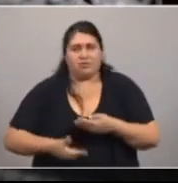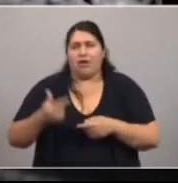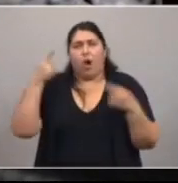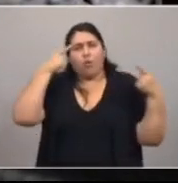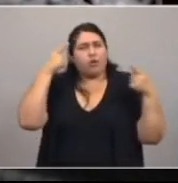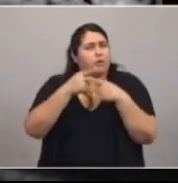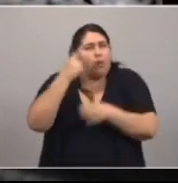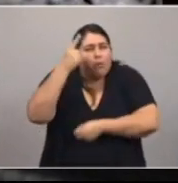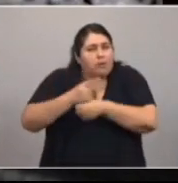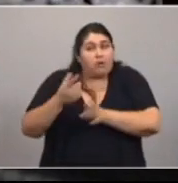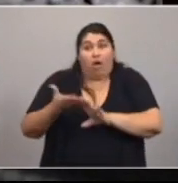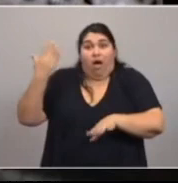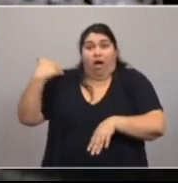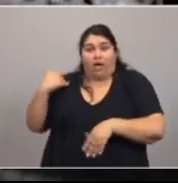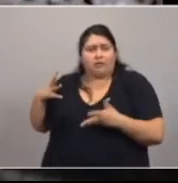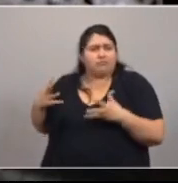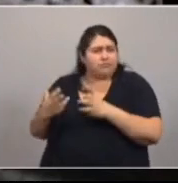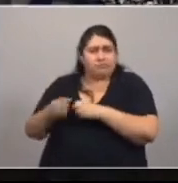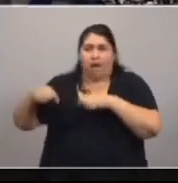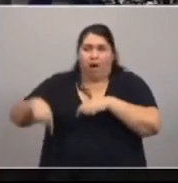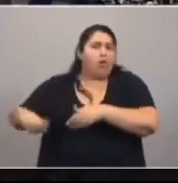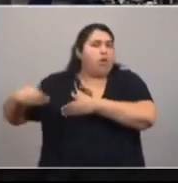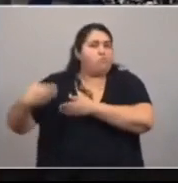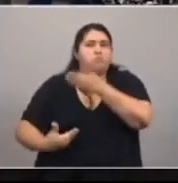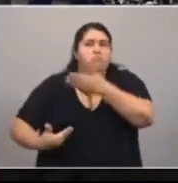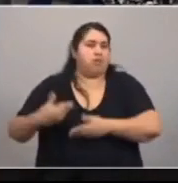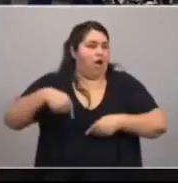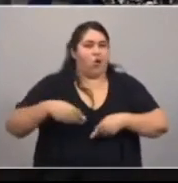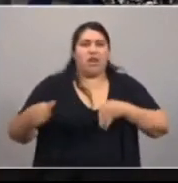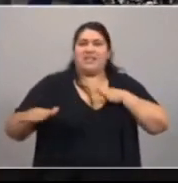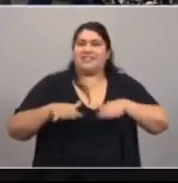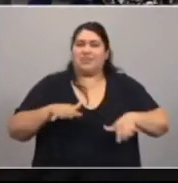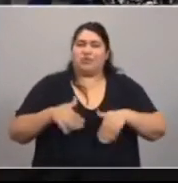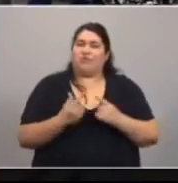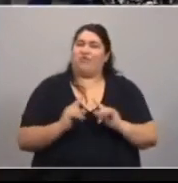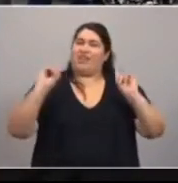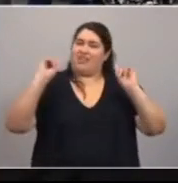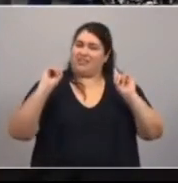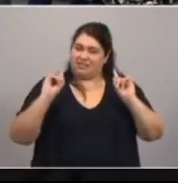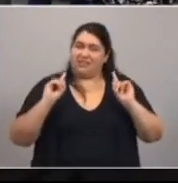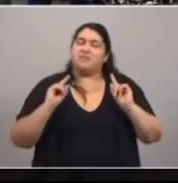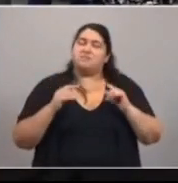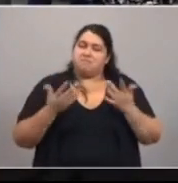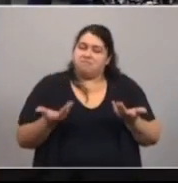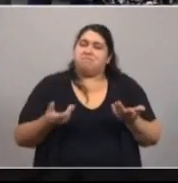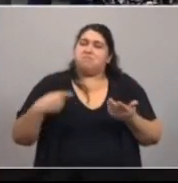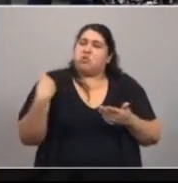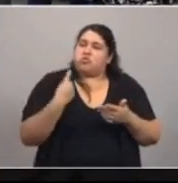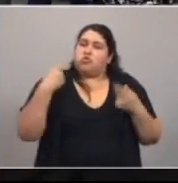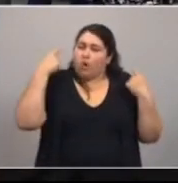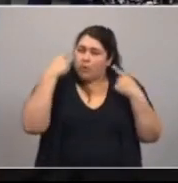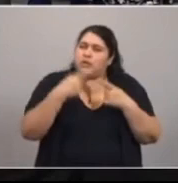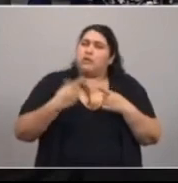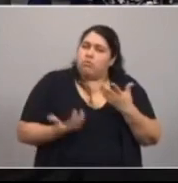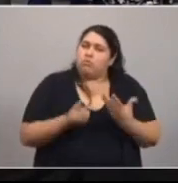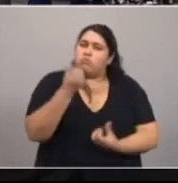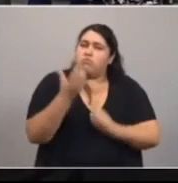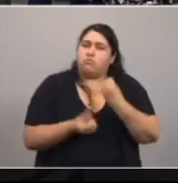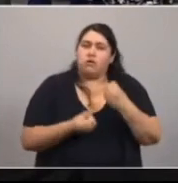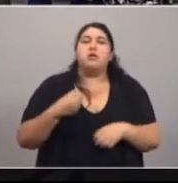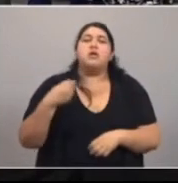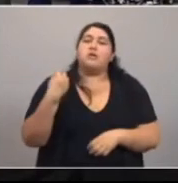situación distinta, todavía tenemos objetivos por cumplir, pero para eso es necesario también el acompañamiento de la nación. Y desde aquí yo